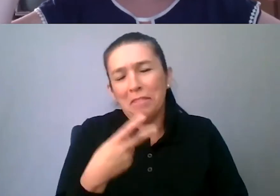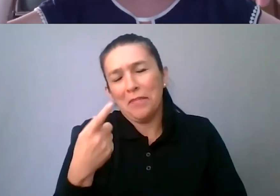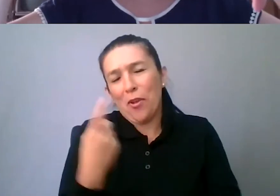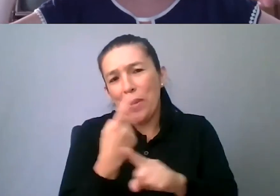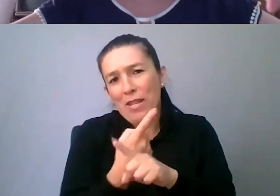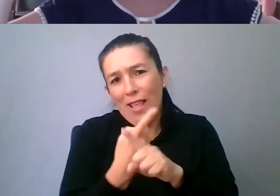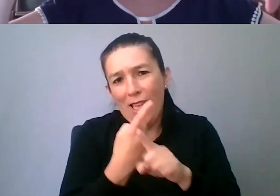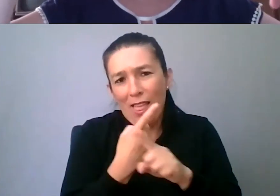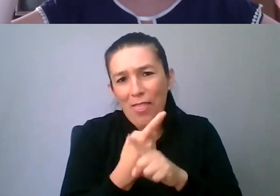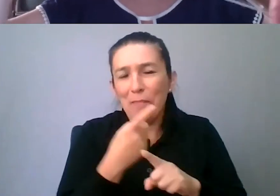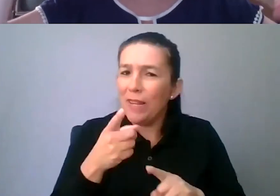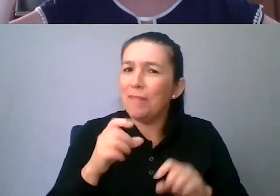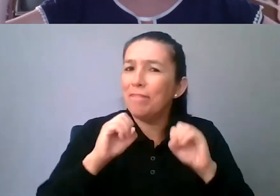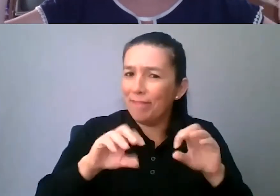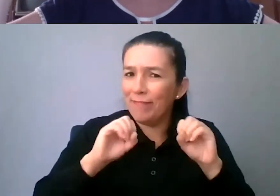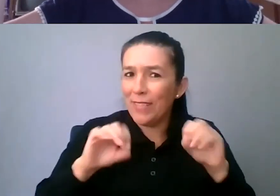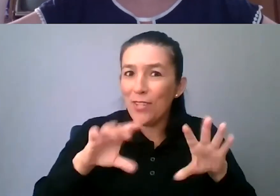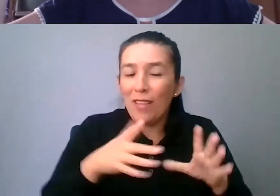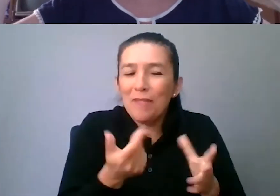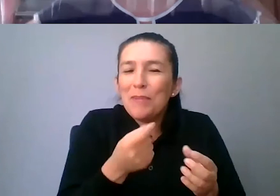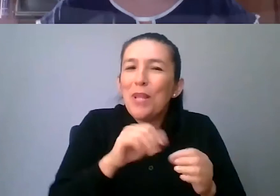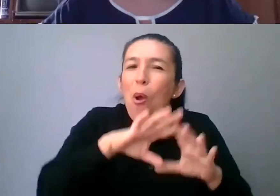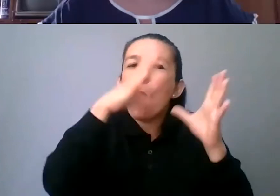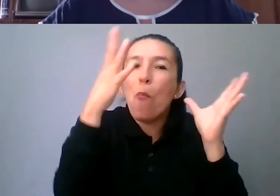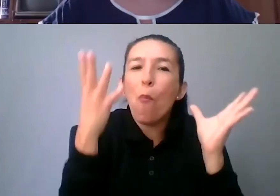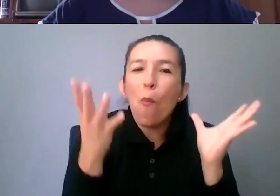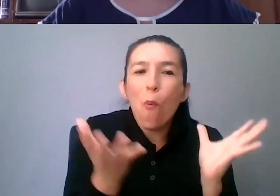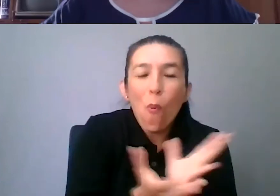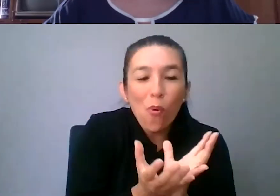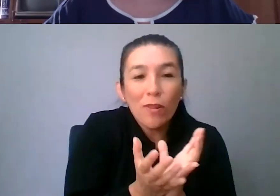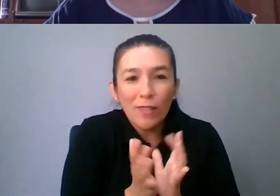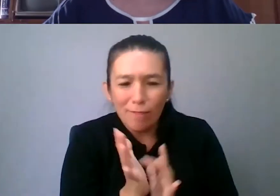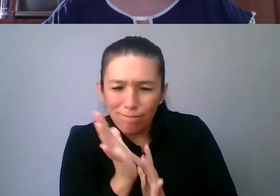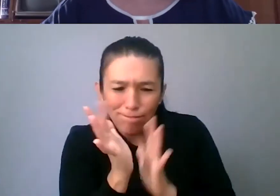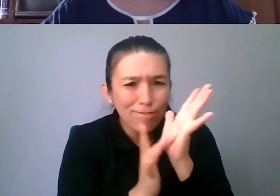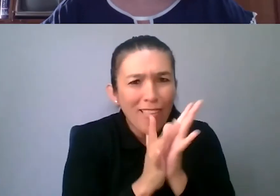para darnos a conocer este mundo de las figuras de hilo.